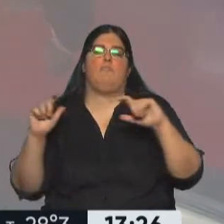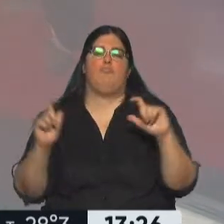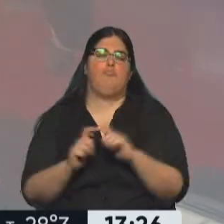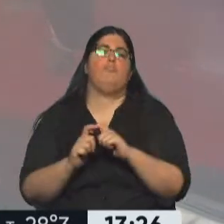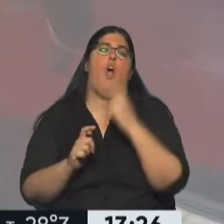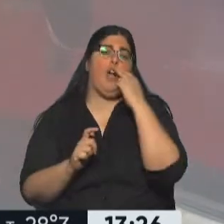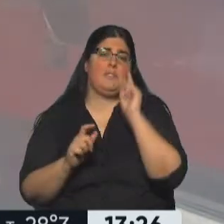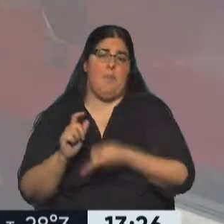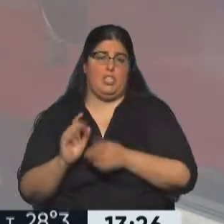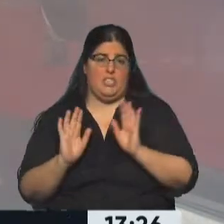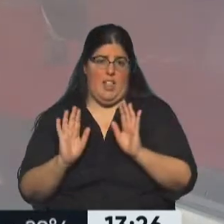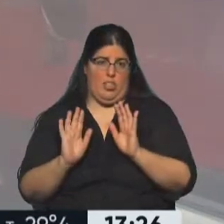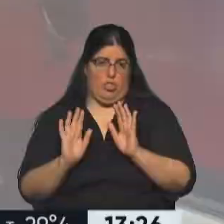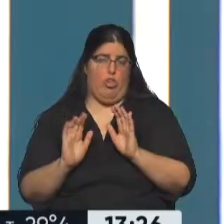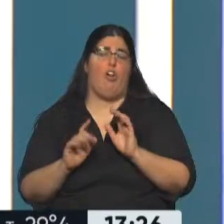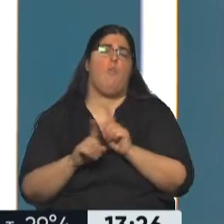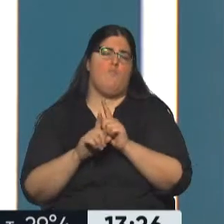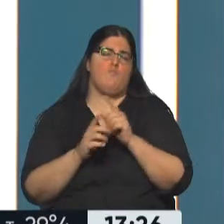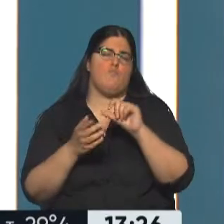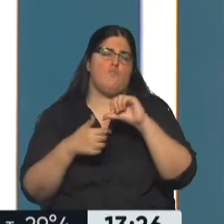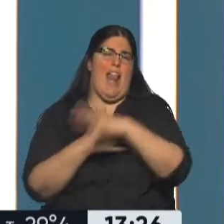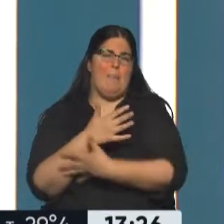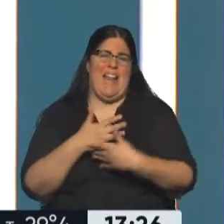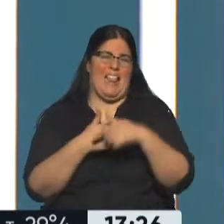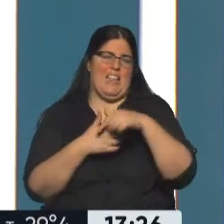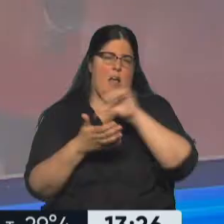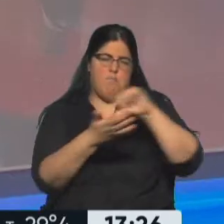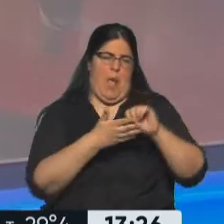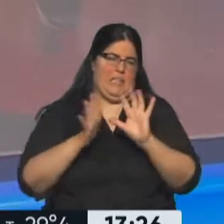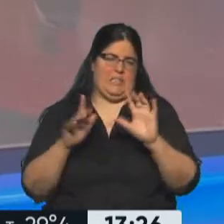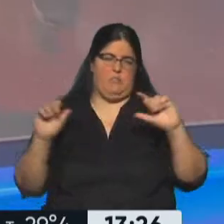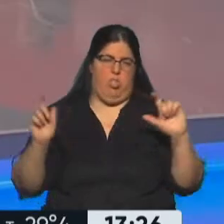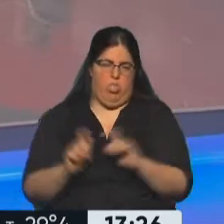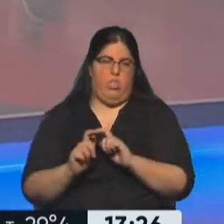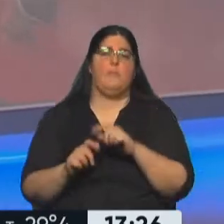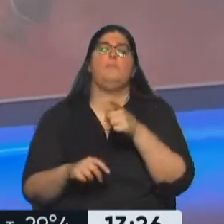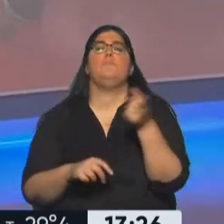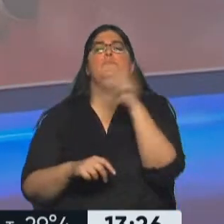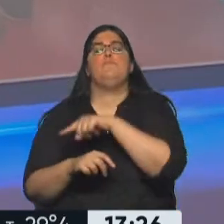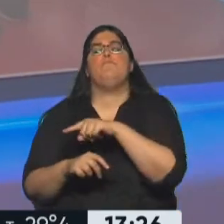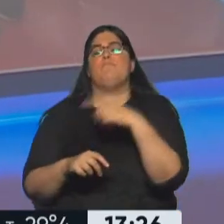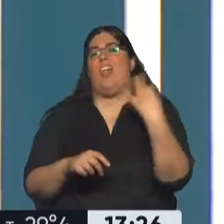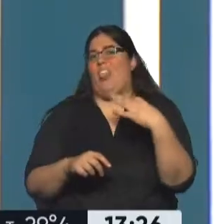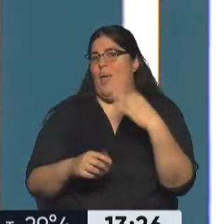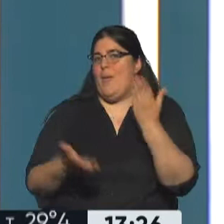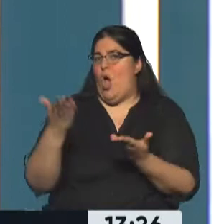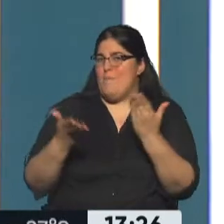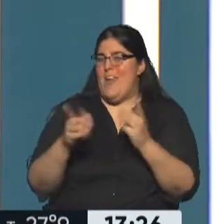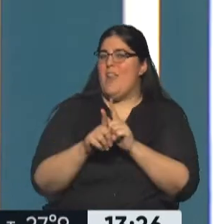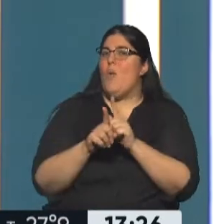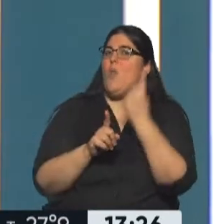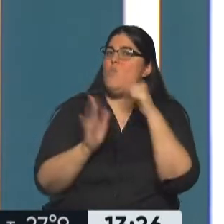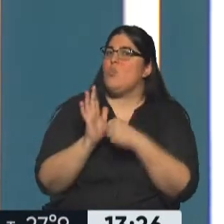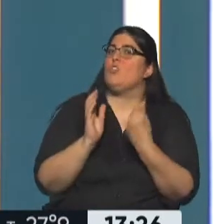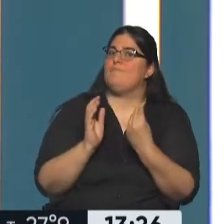Bruto, parecido también a lo que pasó en muchos países de América Latina. Lo que sí acá hay que comparar, hay que agregar el elemento